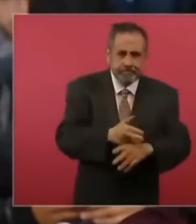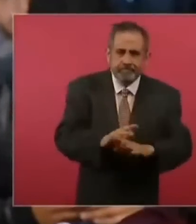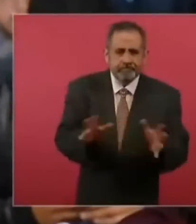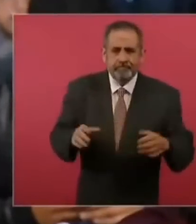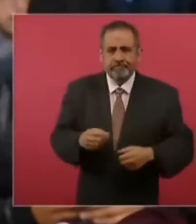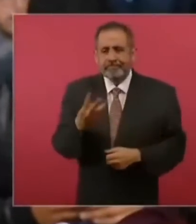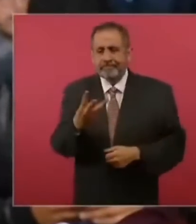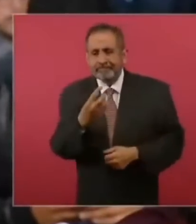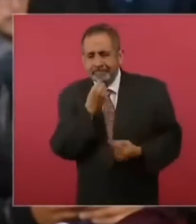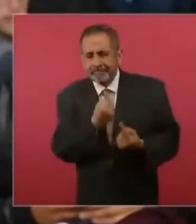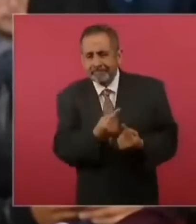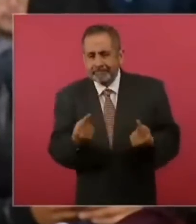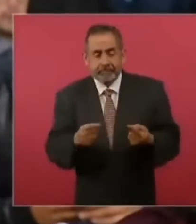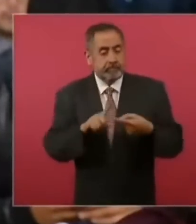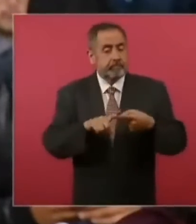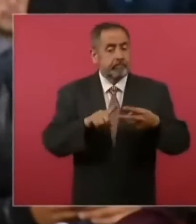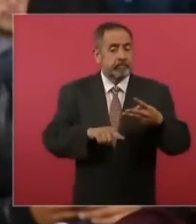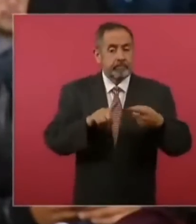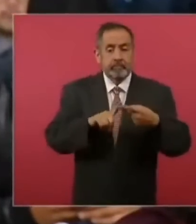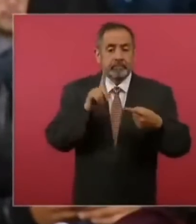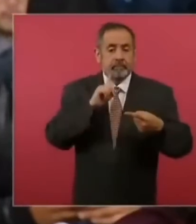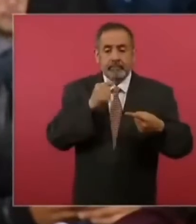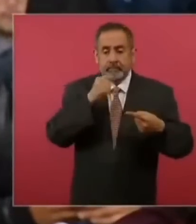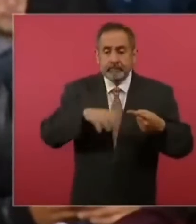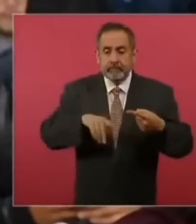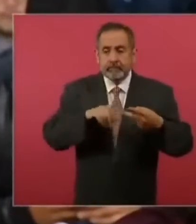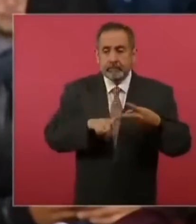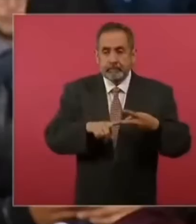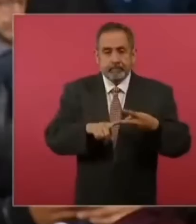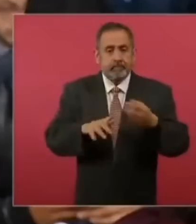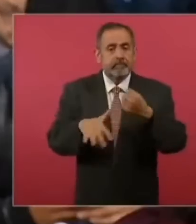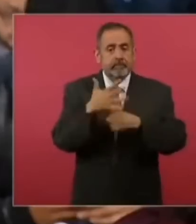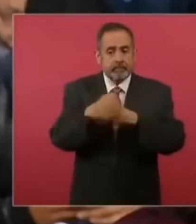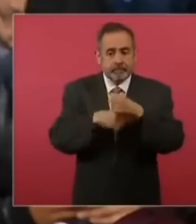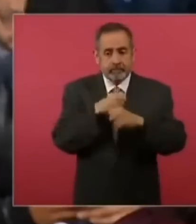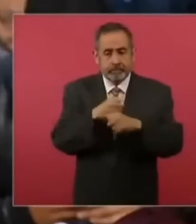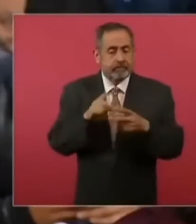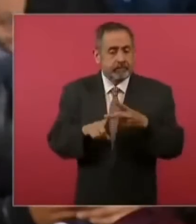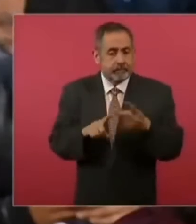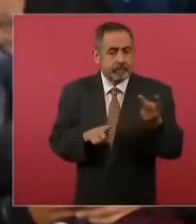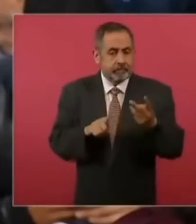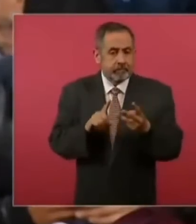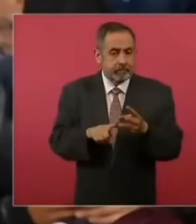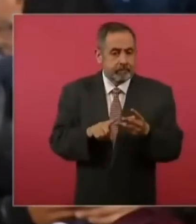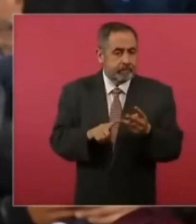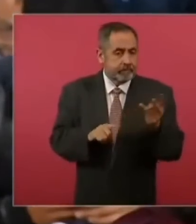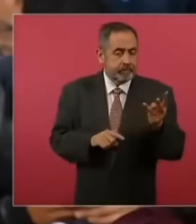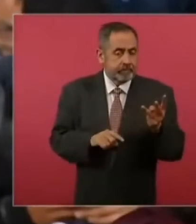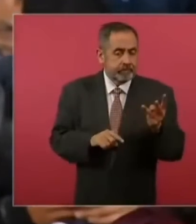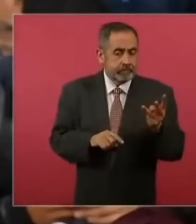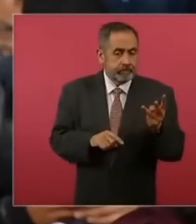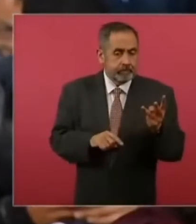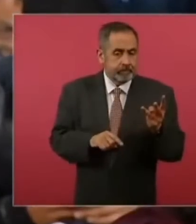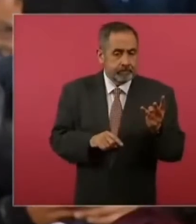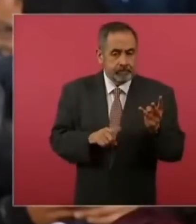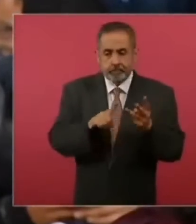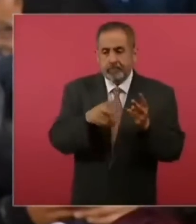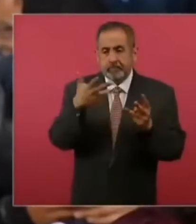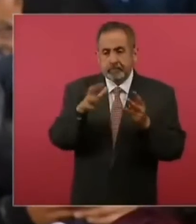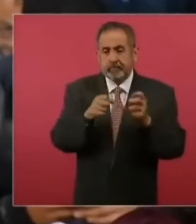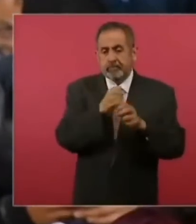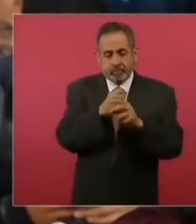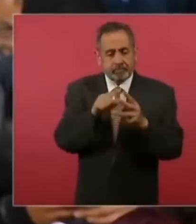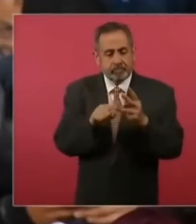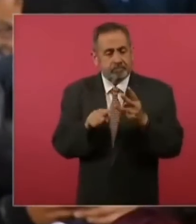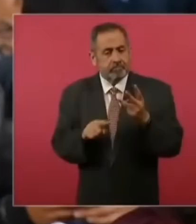3 niños, una de ellas es niña, tiene 15 años, y los otros, uno tiene arriba de 10